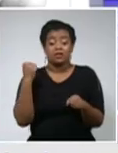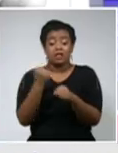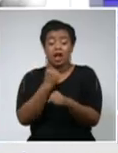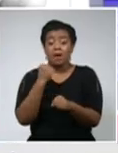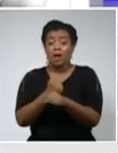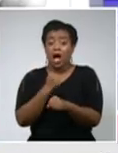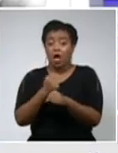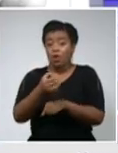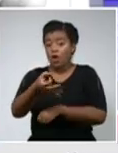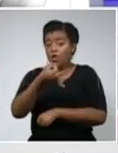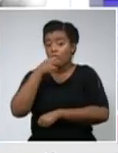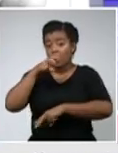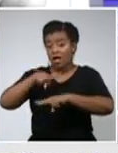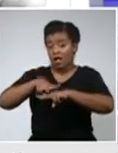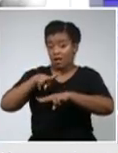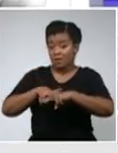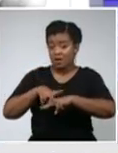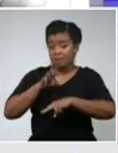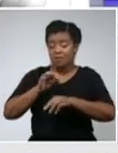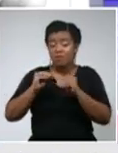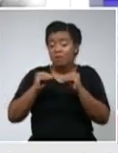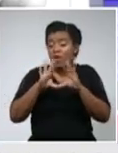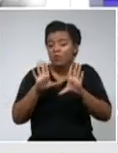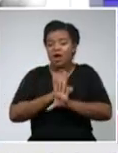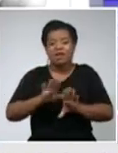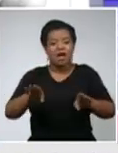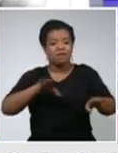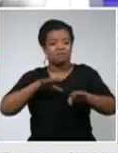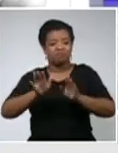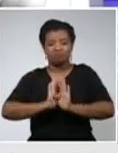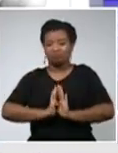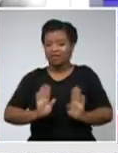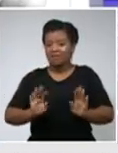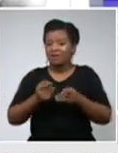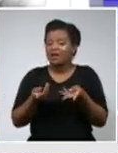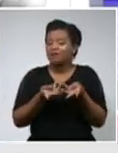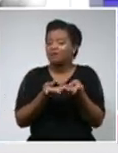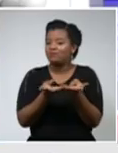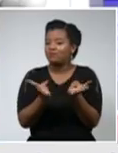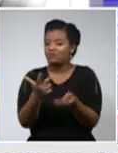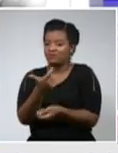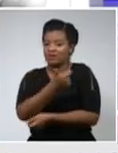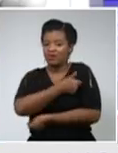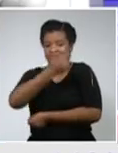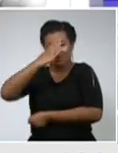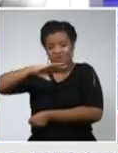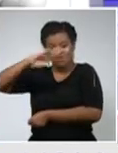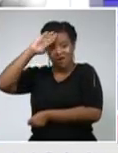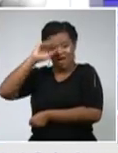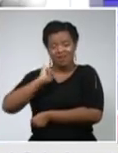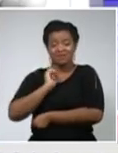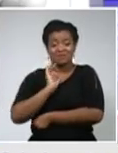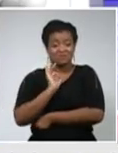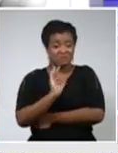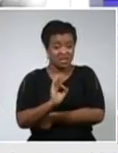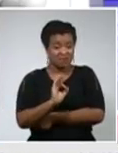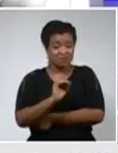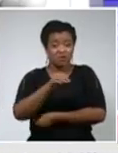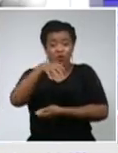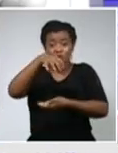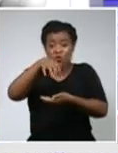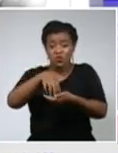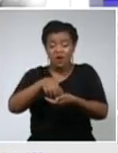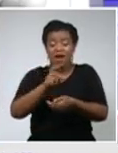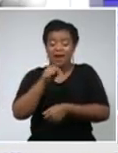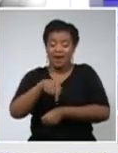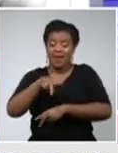de La Habana desde horas de la madrugada están listos ya para distribuir la vacuna cubana Soberana 02 a los sitios clínicos de La